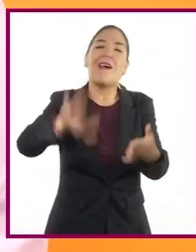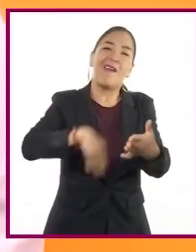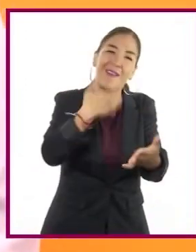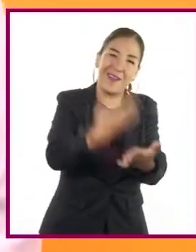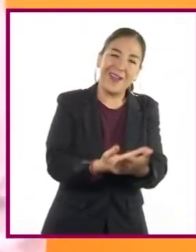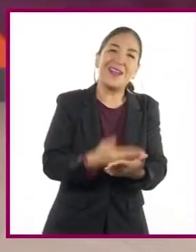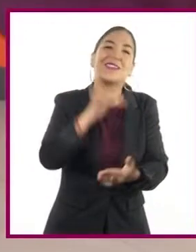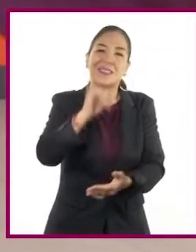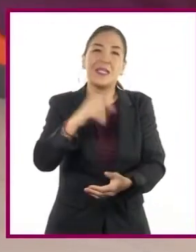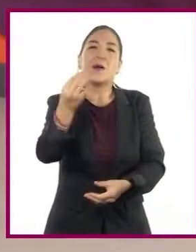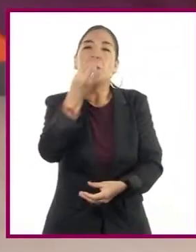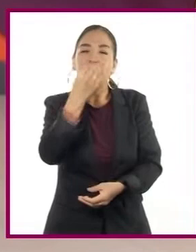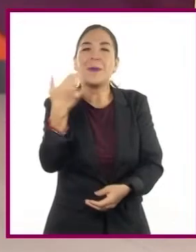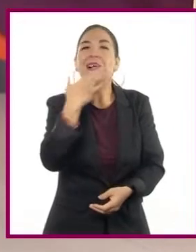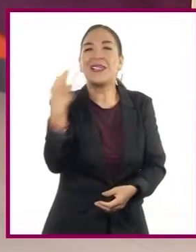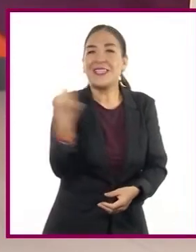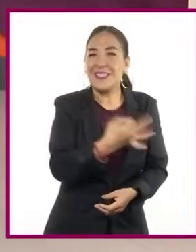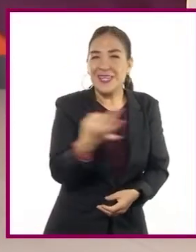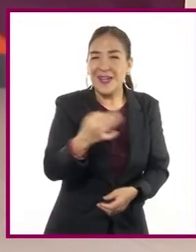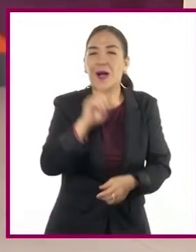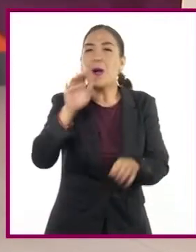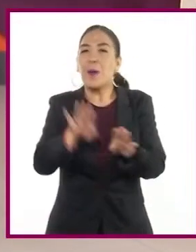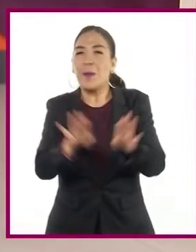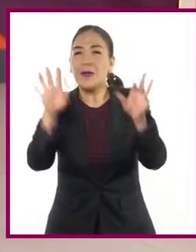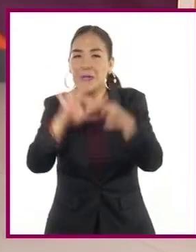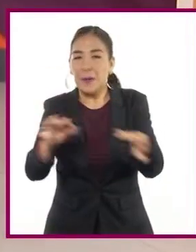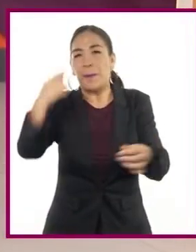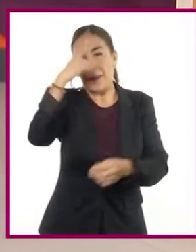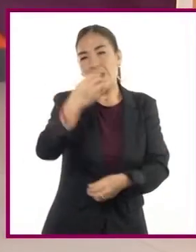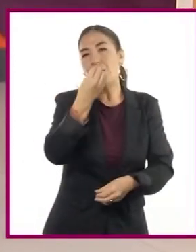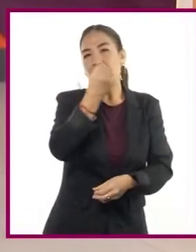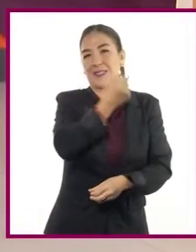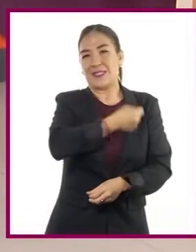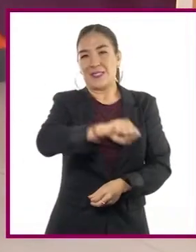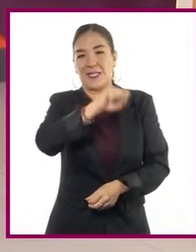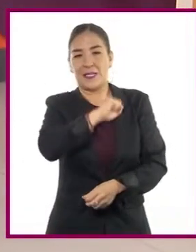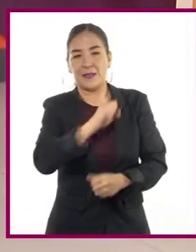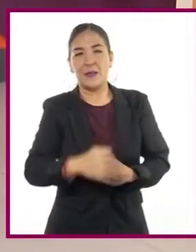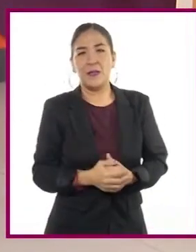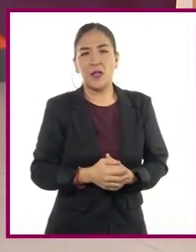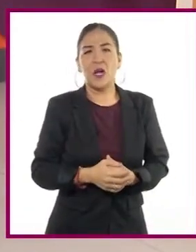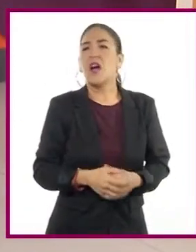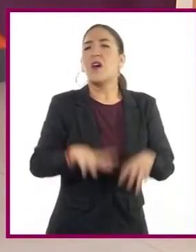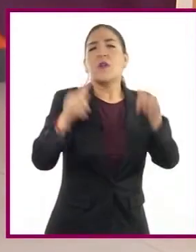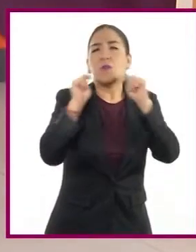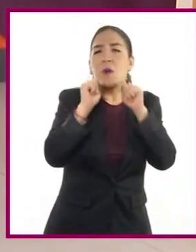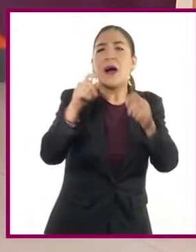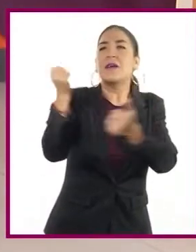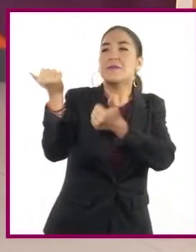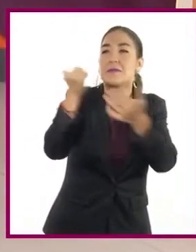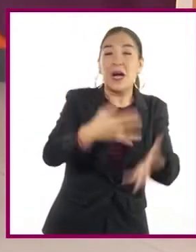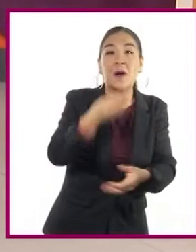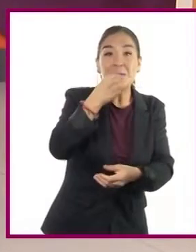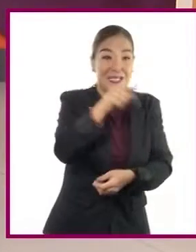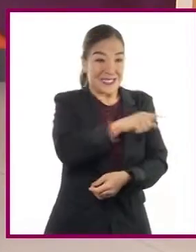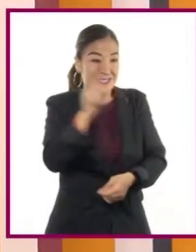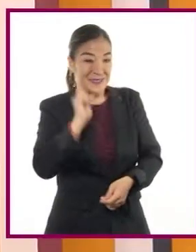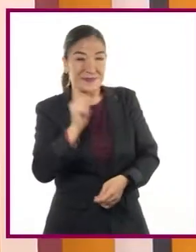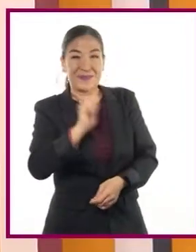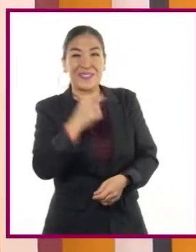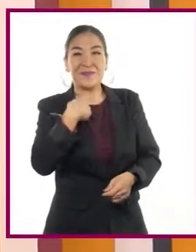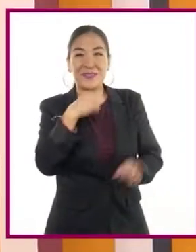pedir un platillo rico y saludable. En lo que llegaba la comida, Ana estaba muy